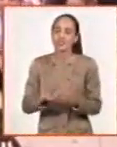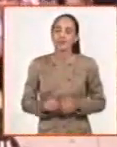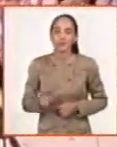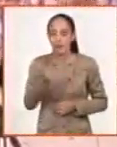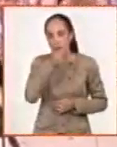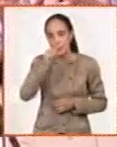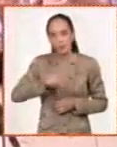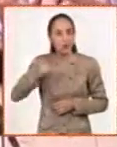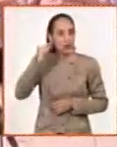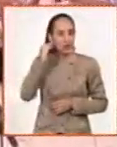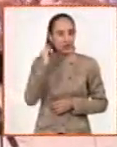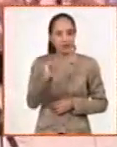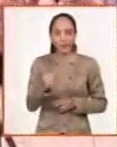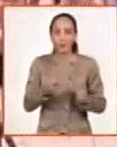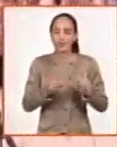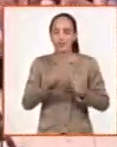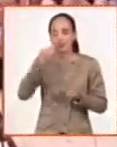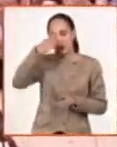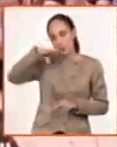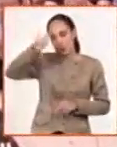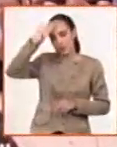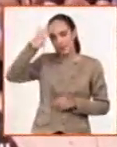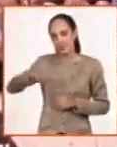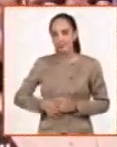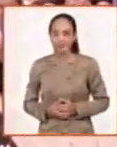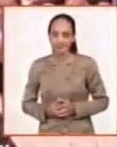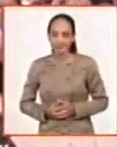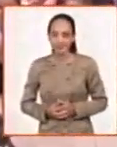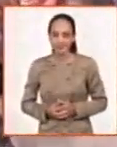Sistema Informativo de la Televisión Cubana.